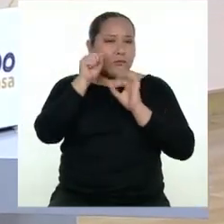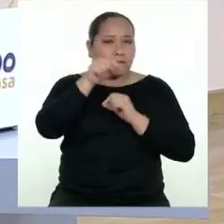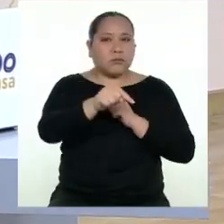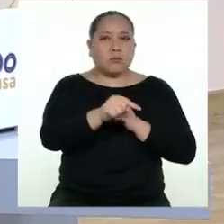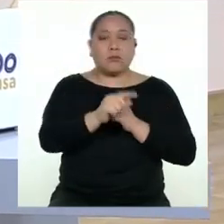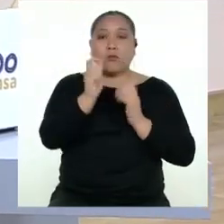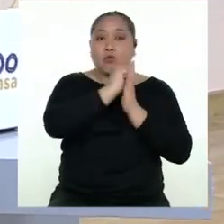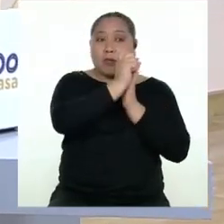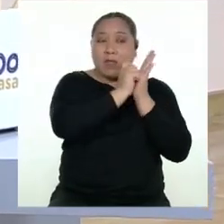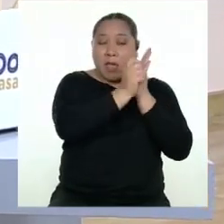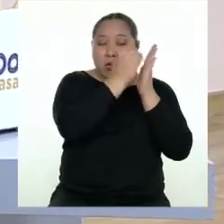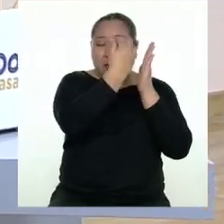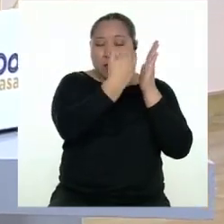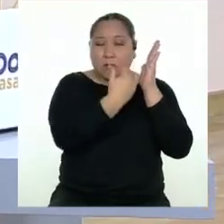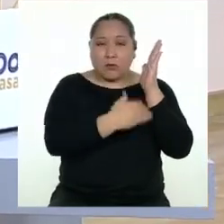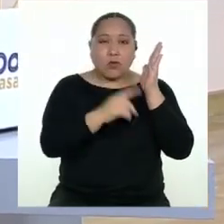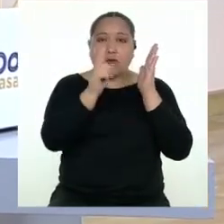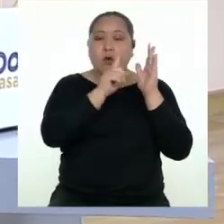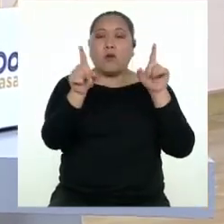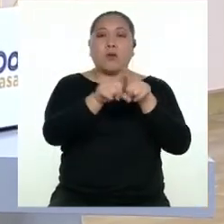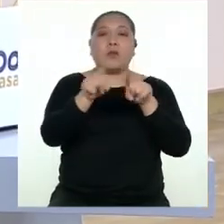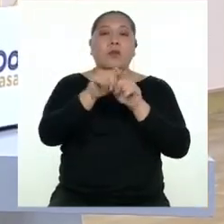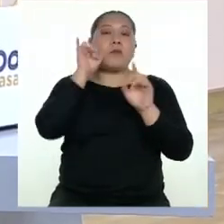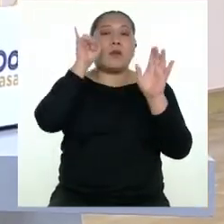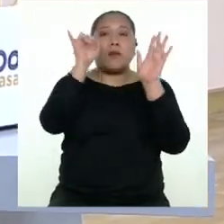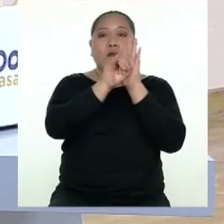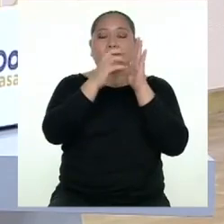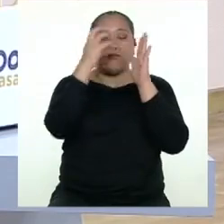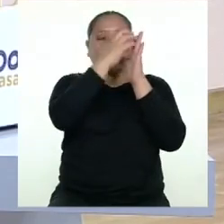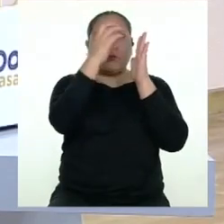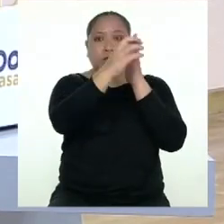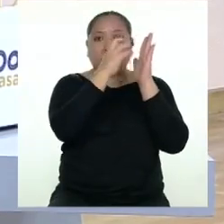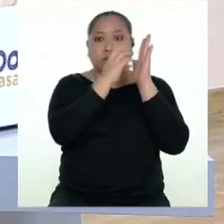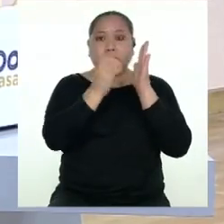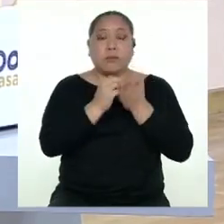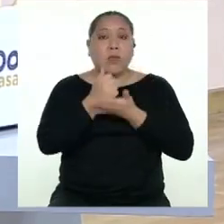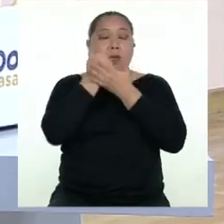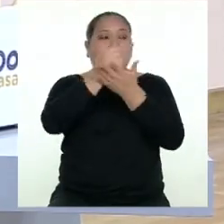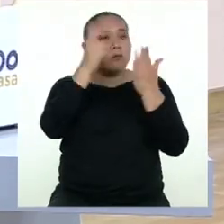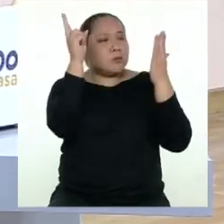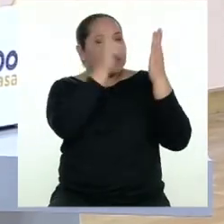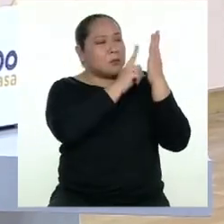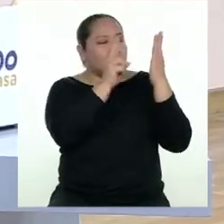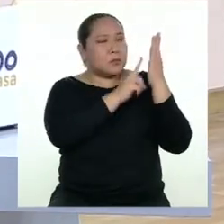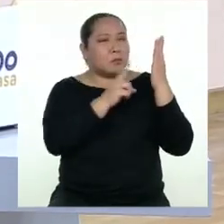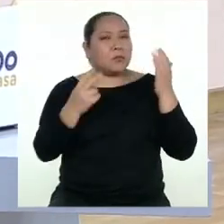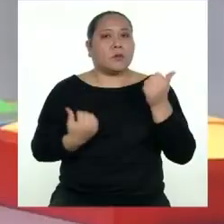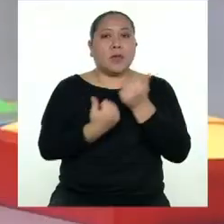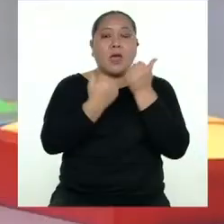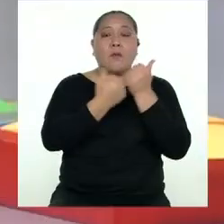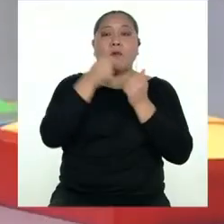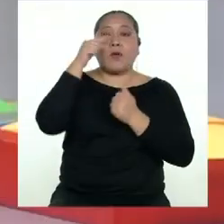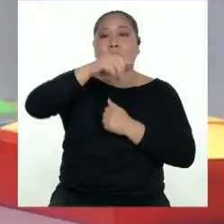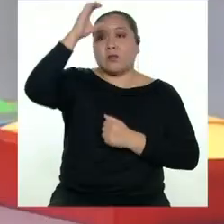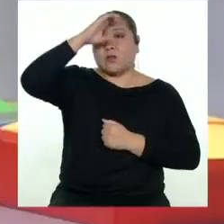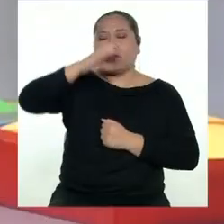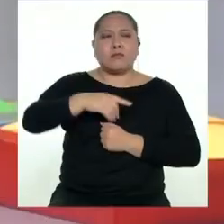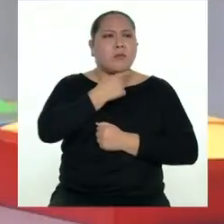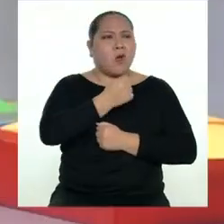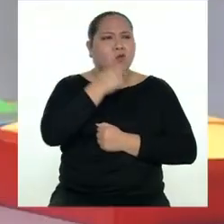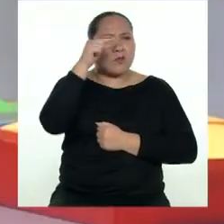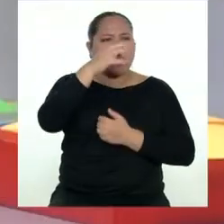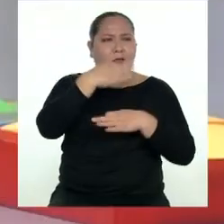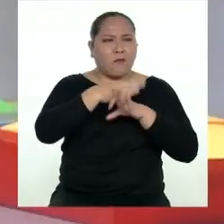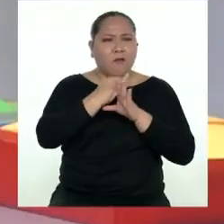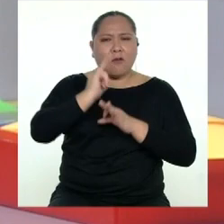texto escrito, sino también recursos visuales que nos invitan a la lectura y refuerzan los conceptos. Me ha gustado ese